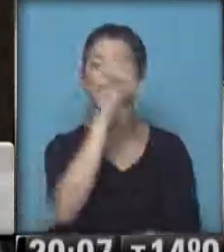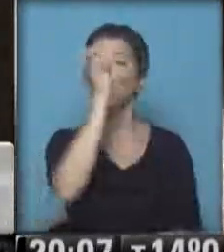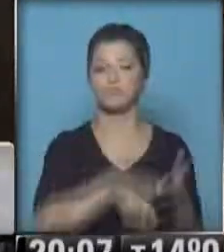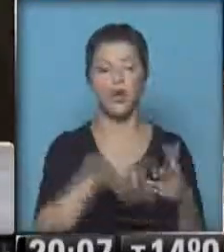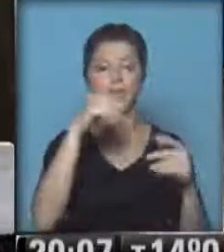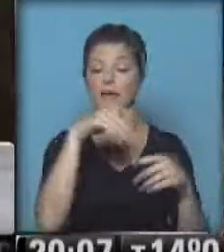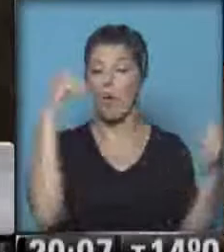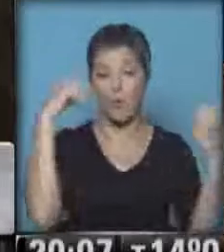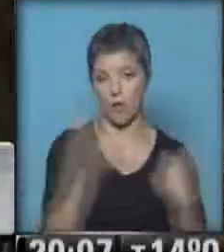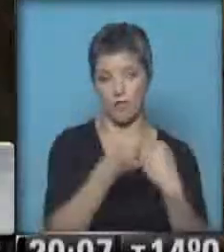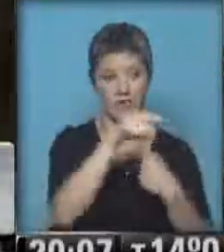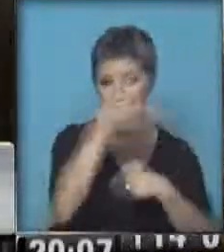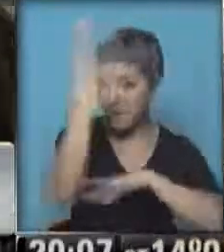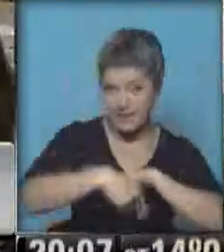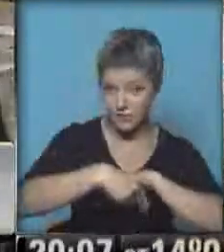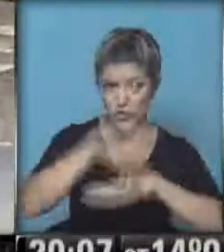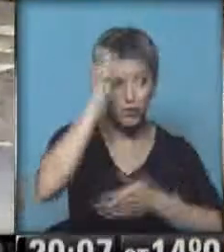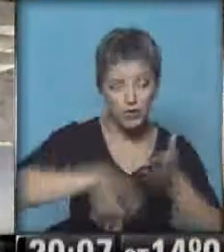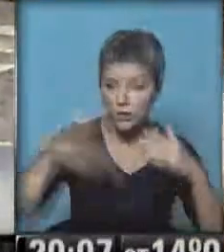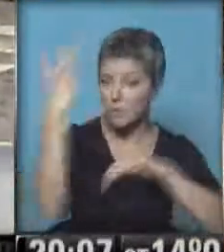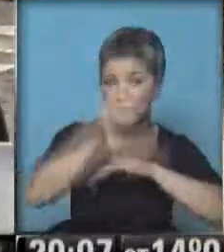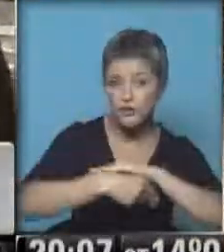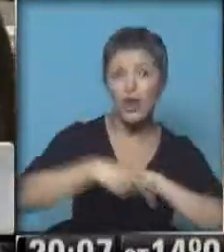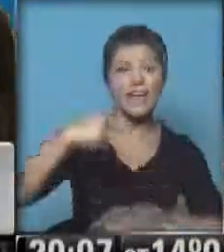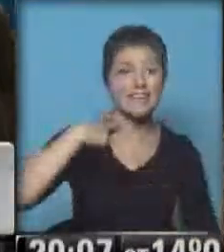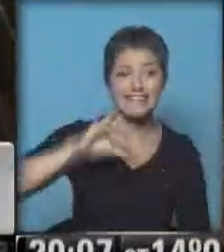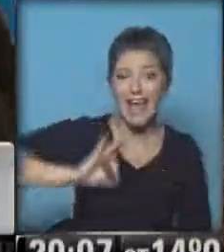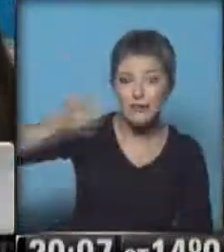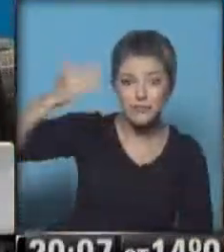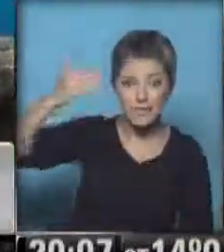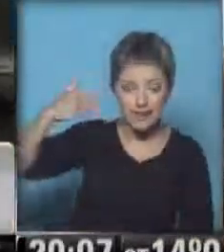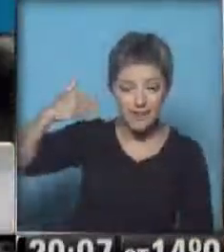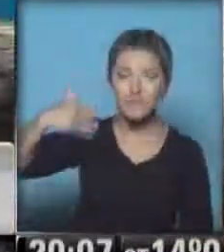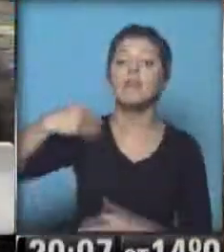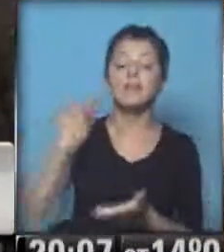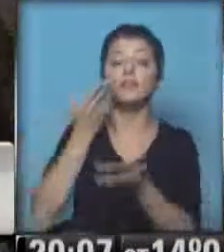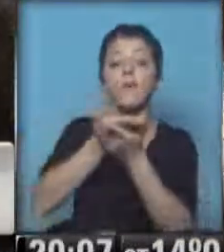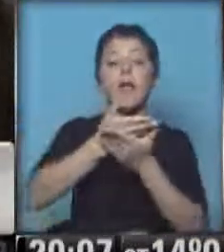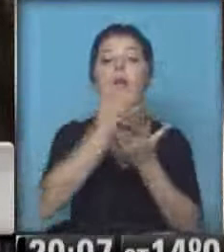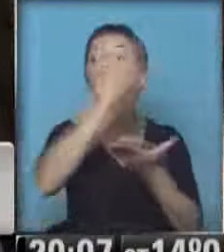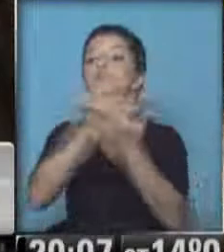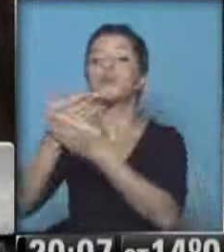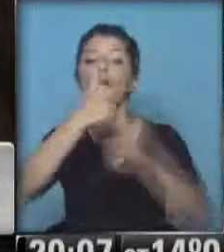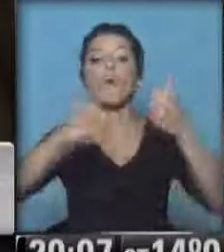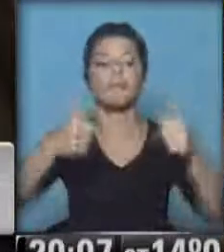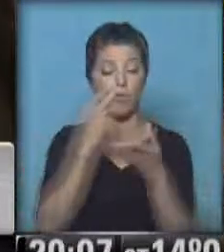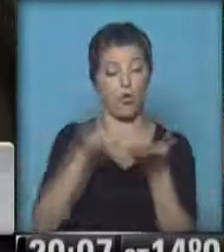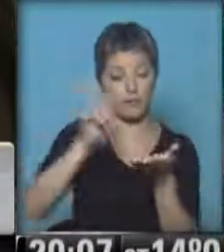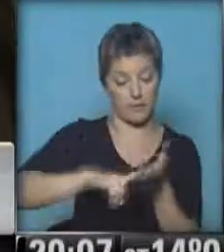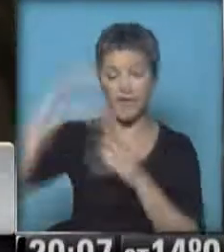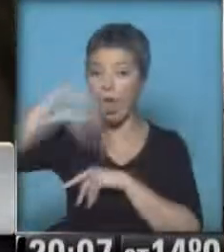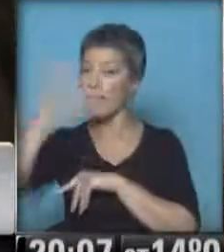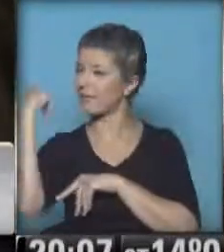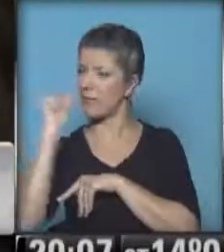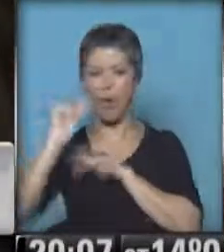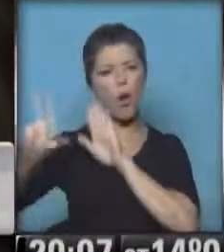que está vencida, que el contrato está vencido desde hace 13 años y en todo caso llamar a una nueva licitación. Hay una ley que está vigente, que se aprobó hace